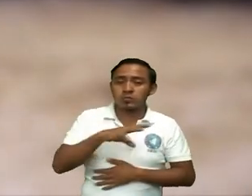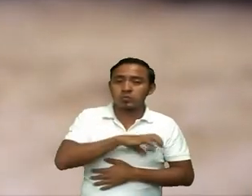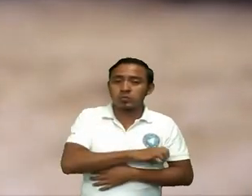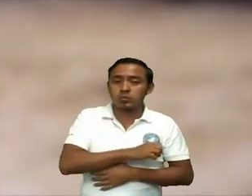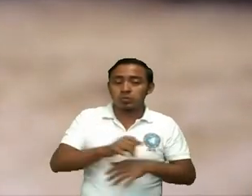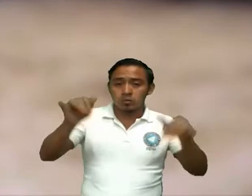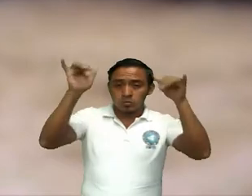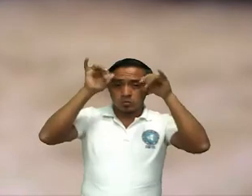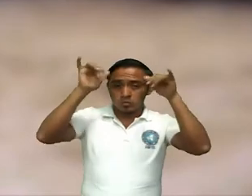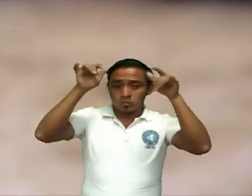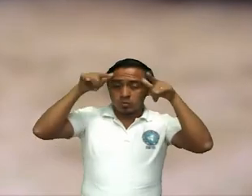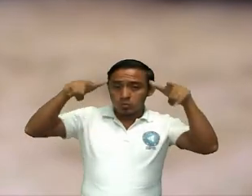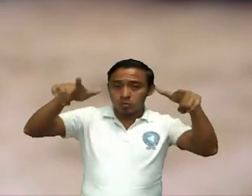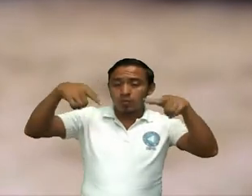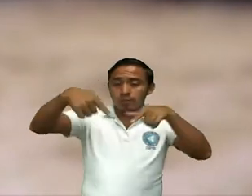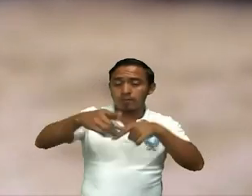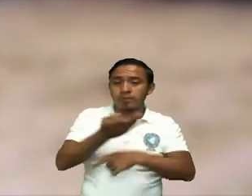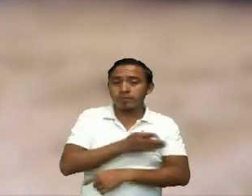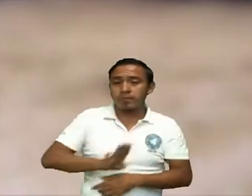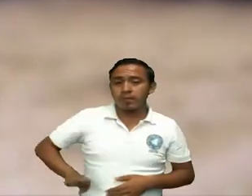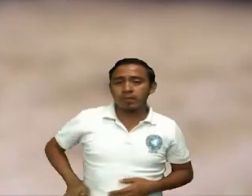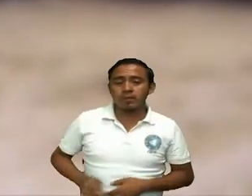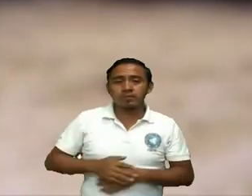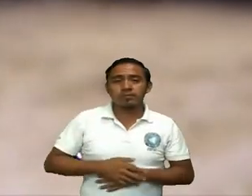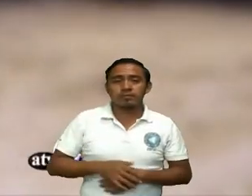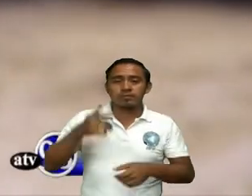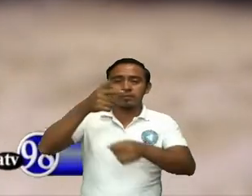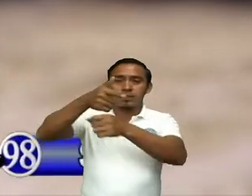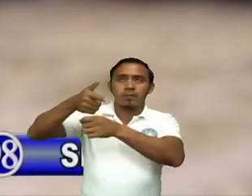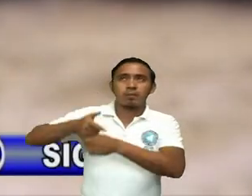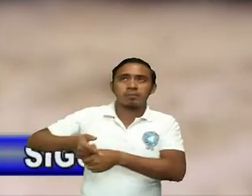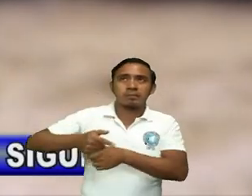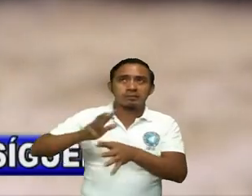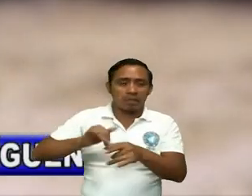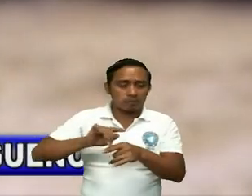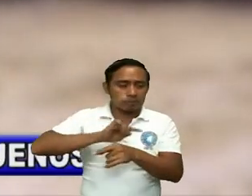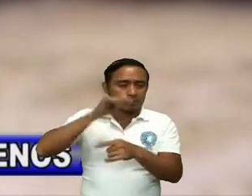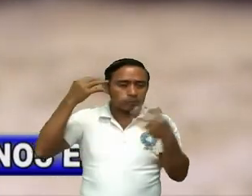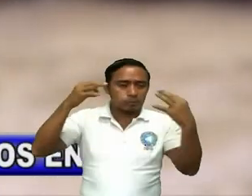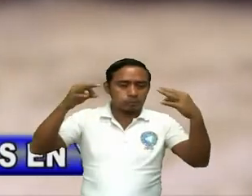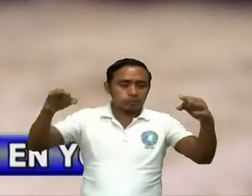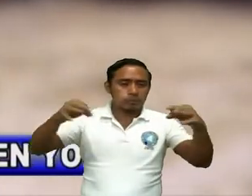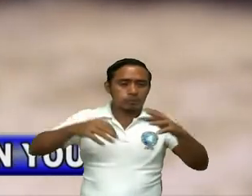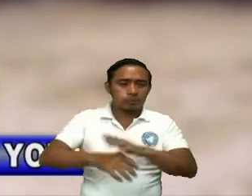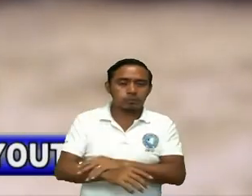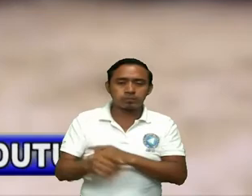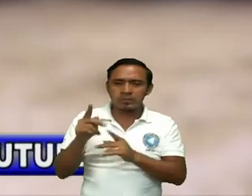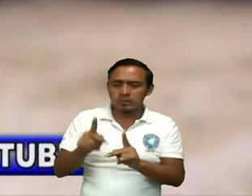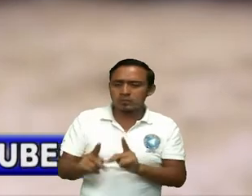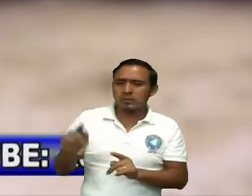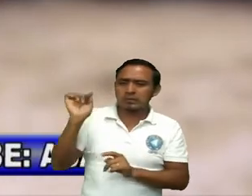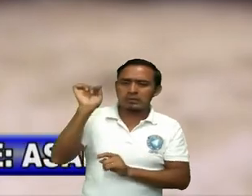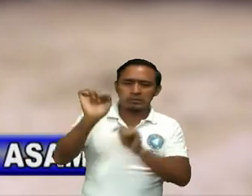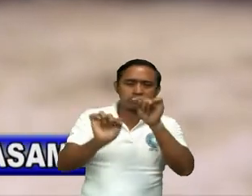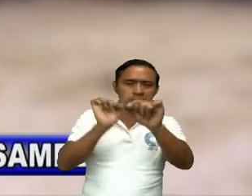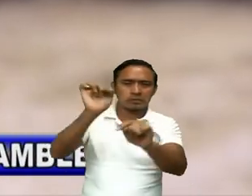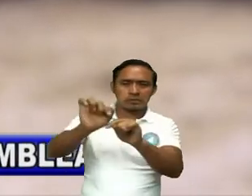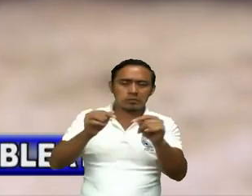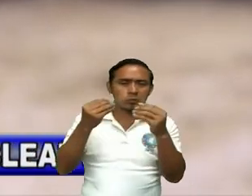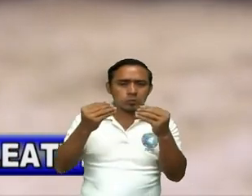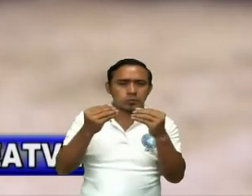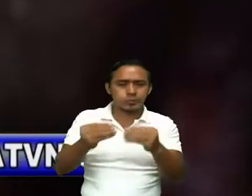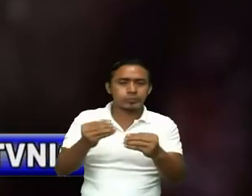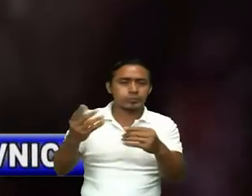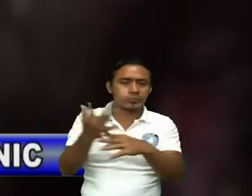corrida de toros en España. Las imágenes han dado la vuelta al mundo y las críticas saturan las